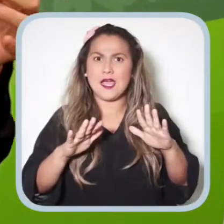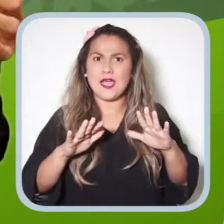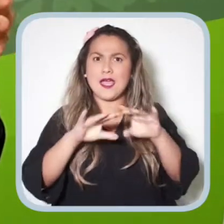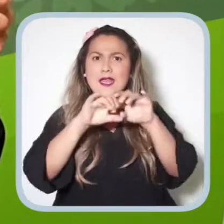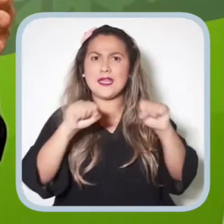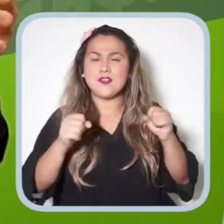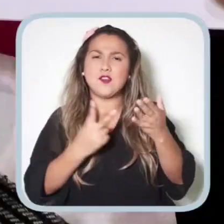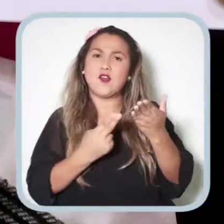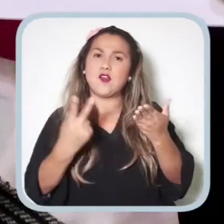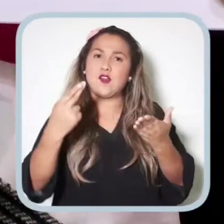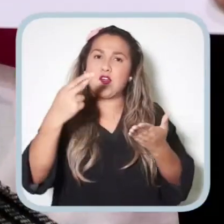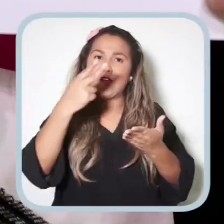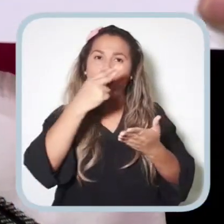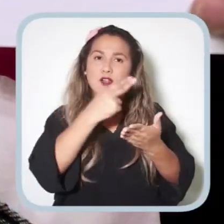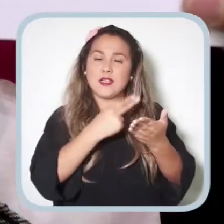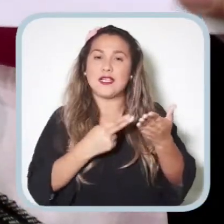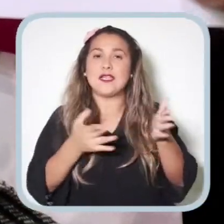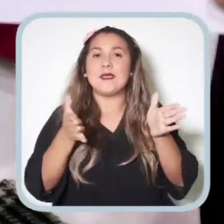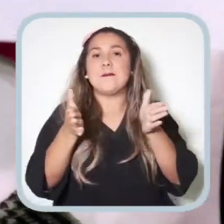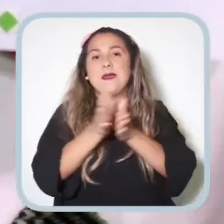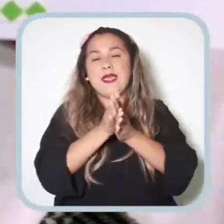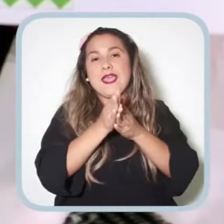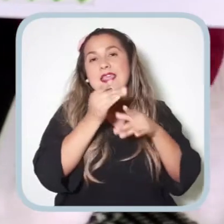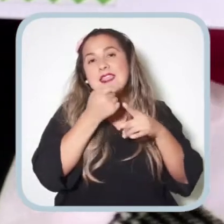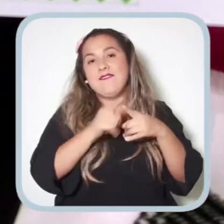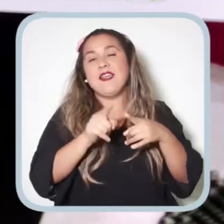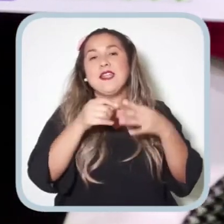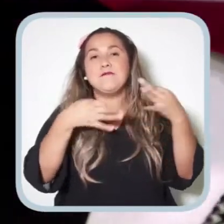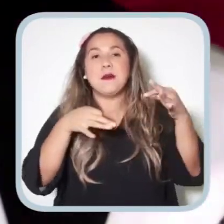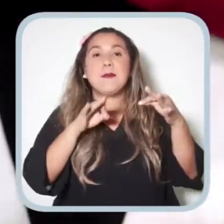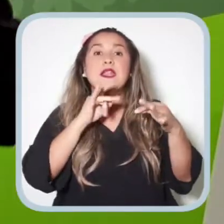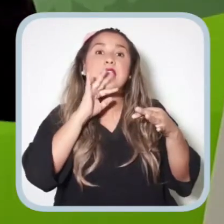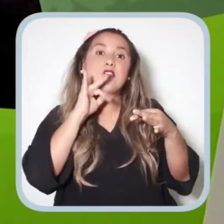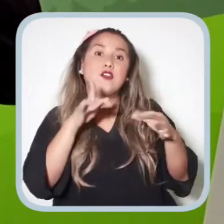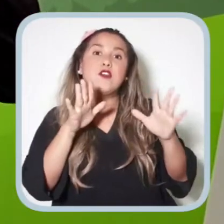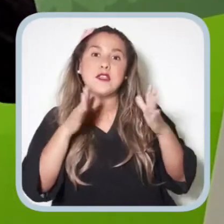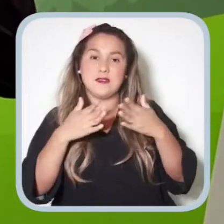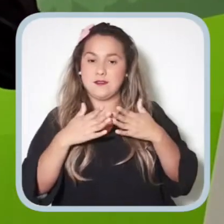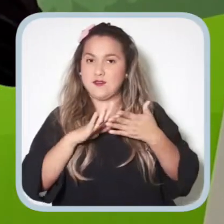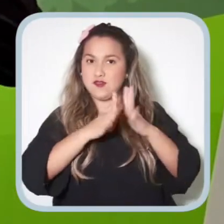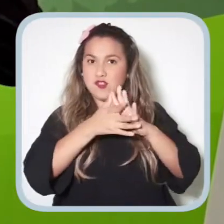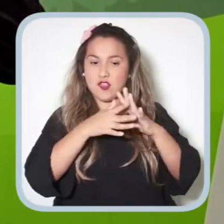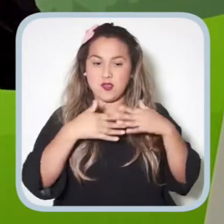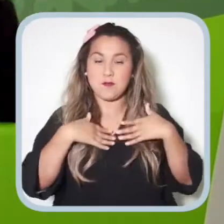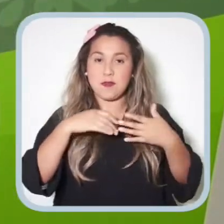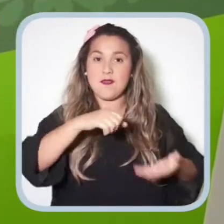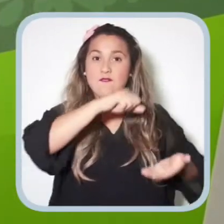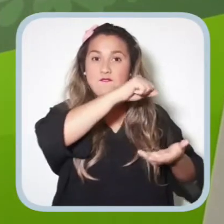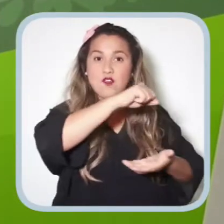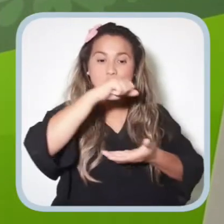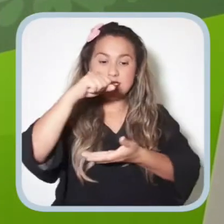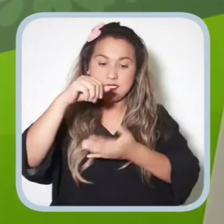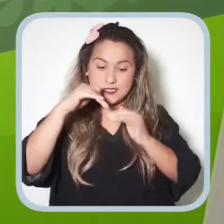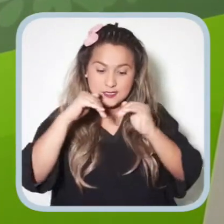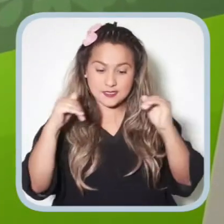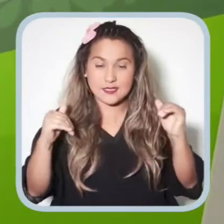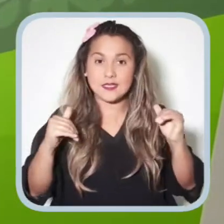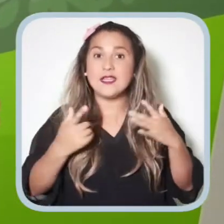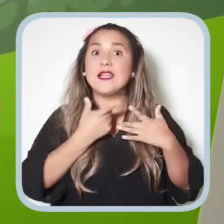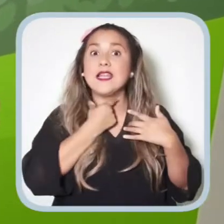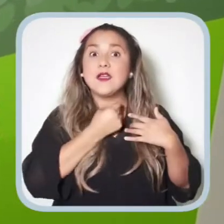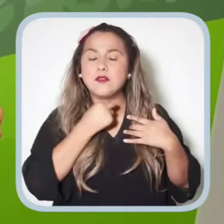los diferentes papeles de colores que venían en mi kit. ¿Les gusta cómo quedó? A ver cómo quedó el de